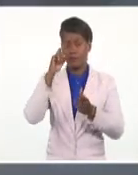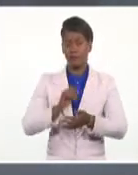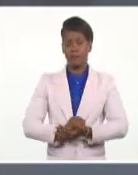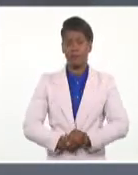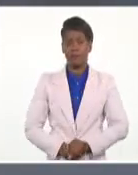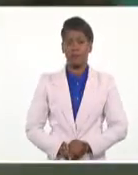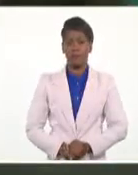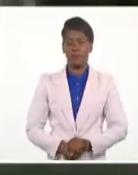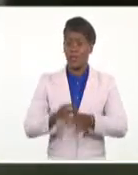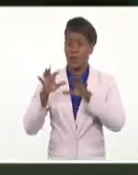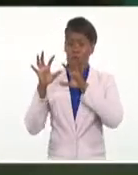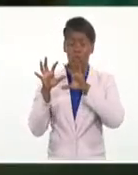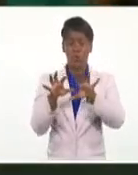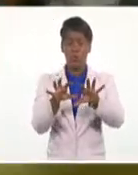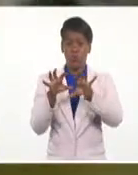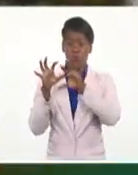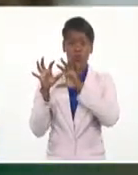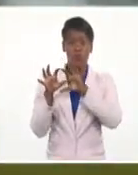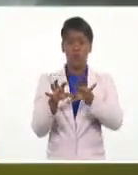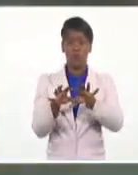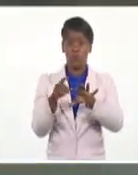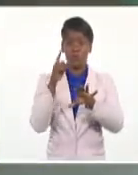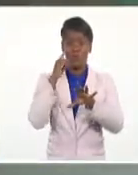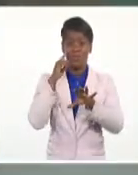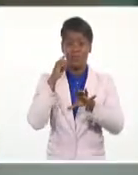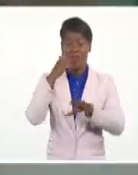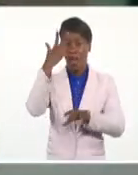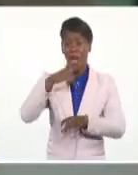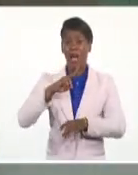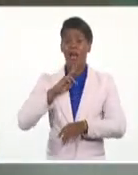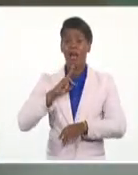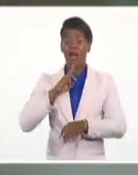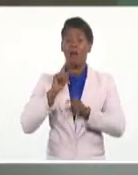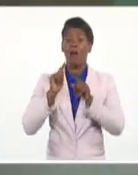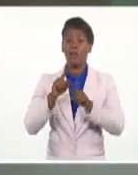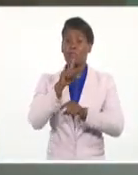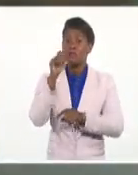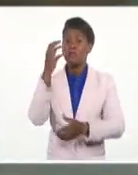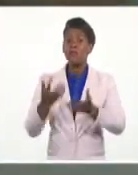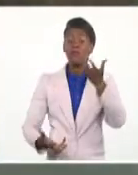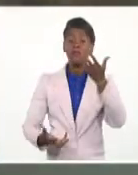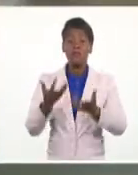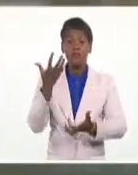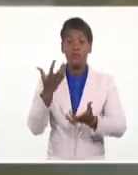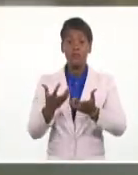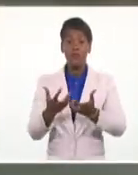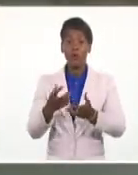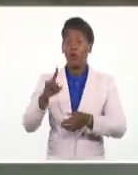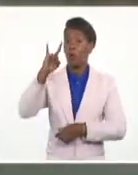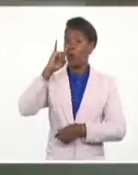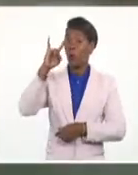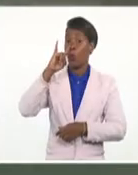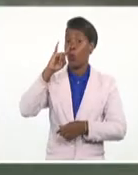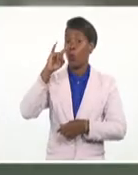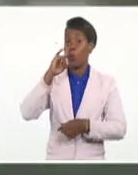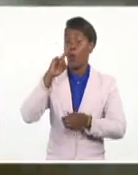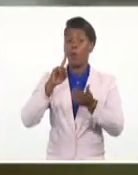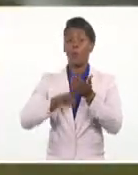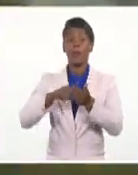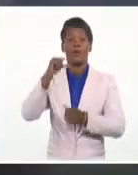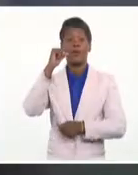Sobresalen acumulados en los municipios Aguada de Pasajeros, Cienfuegos, Unión de Reyes, Pedro Betancur